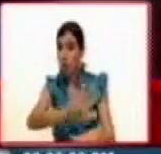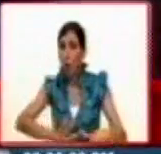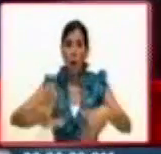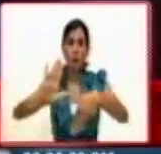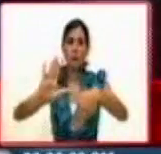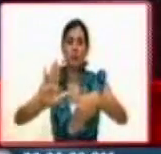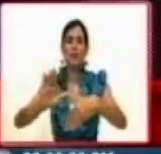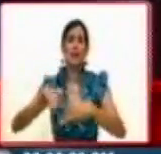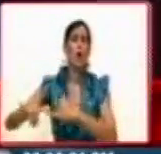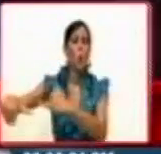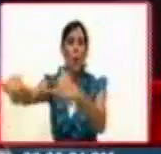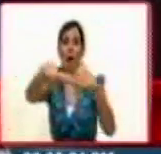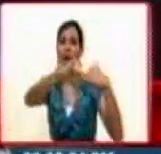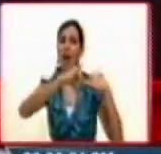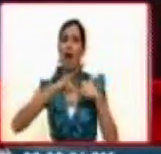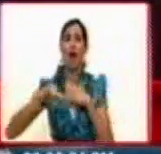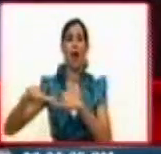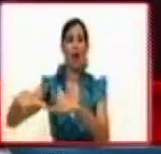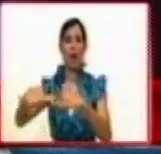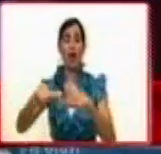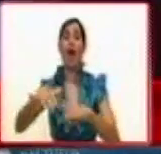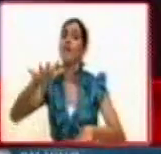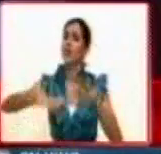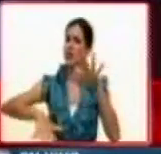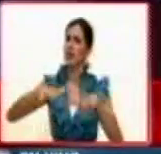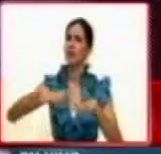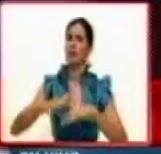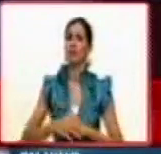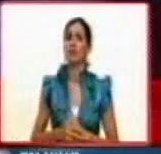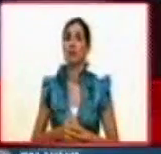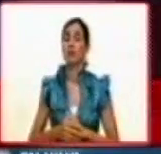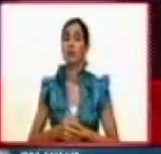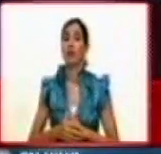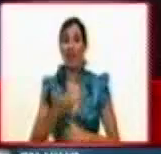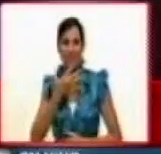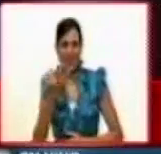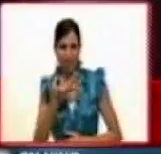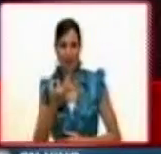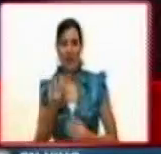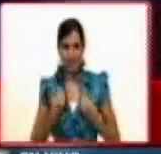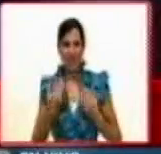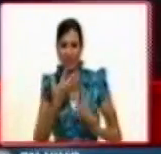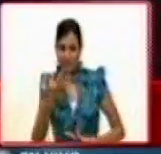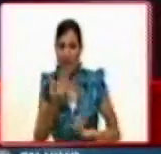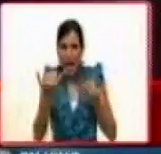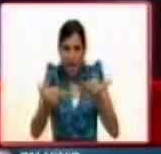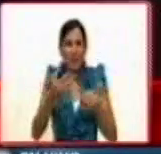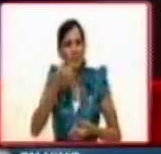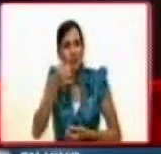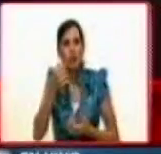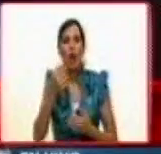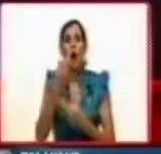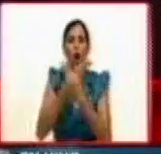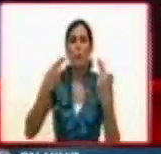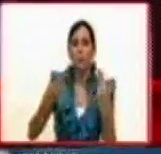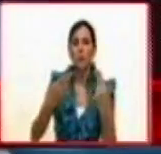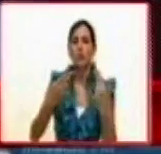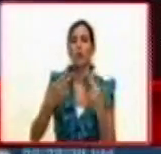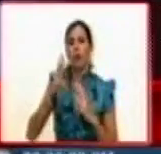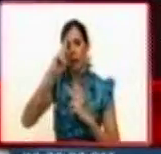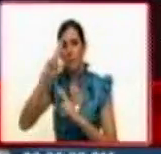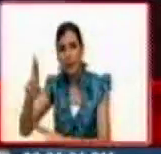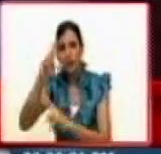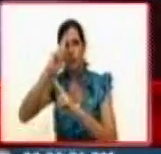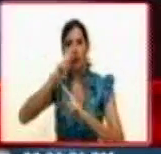plena igualdad. A veces, en la vida real, nuestros compromisos simultáneos de respeto a la igualdad